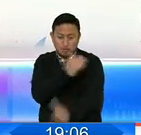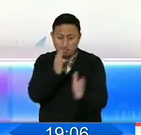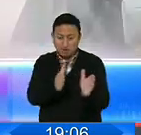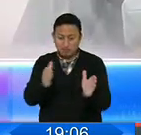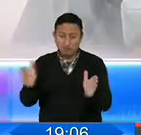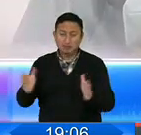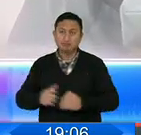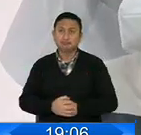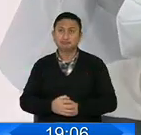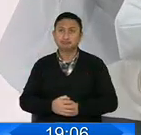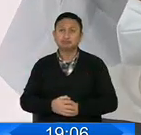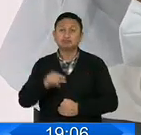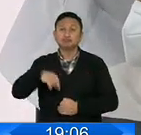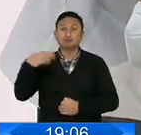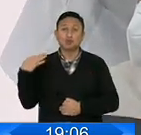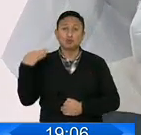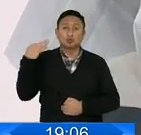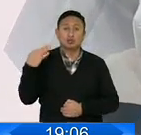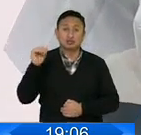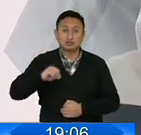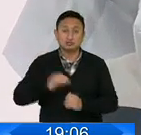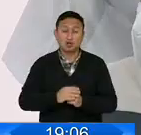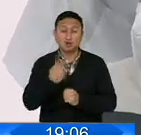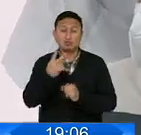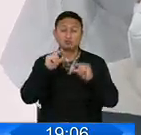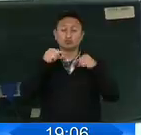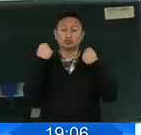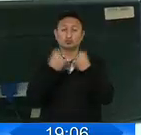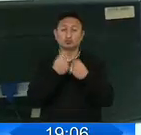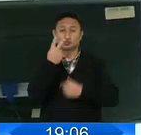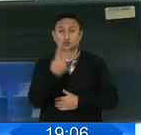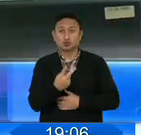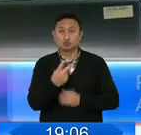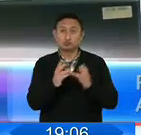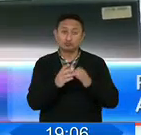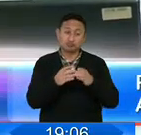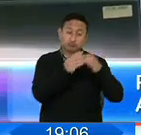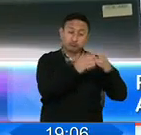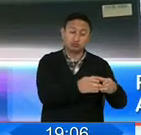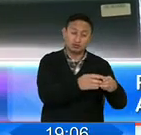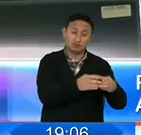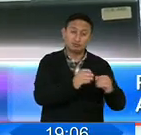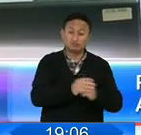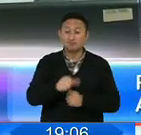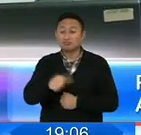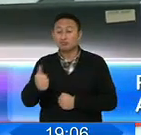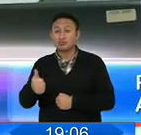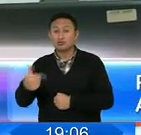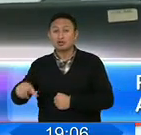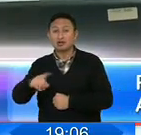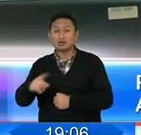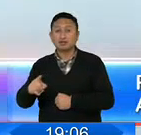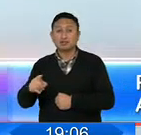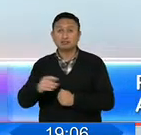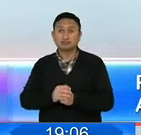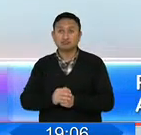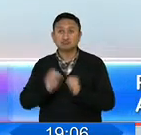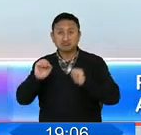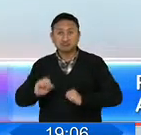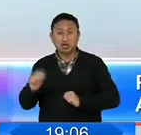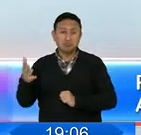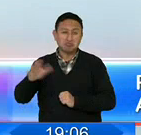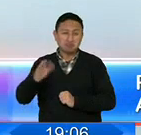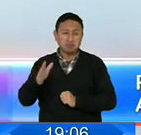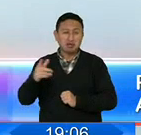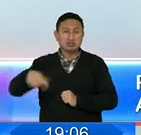vacunación. Los voluntarios son divididos en 2 grupos. Unos recibirán el fármaco y otros el placebo, es decir, una sustancia que